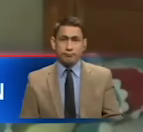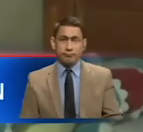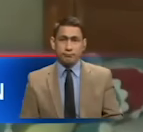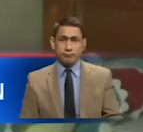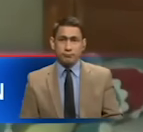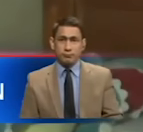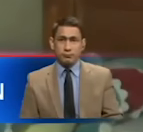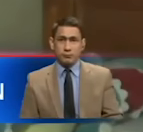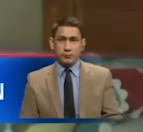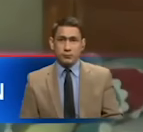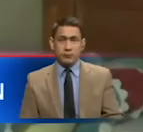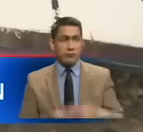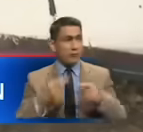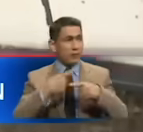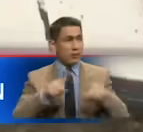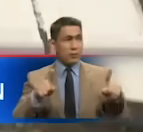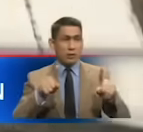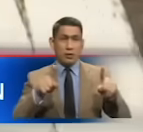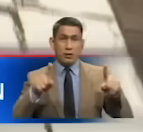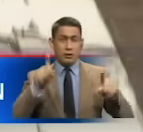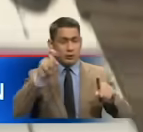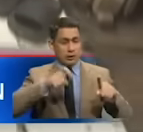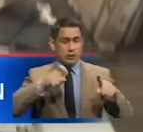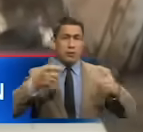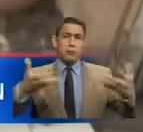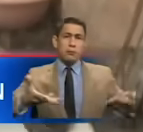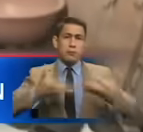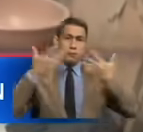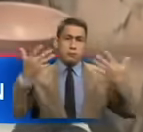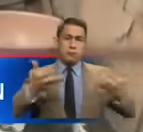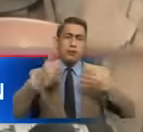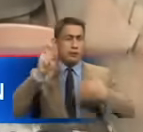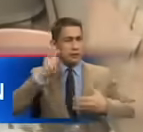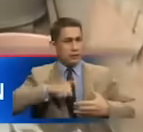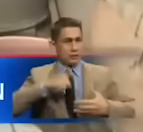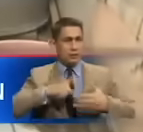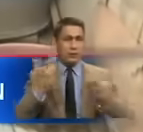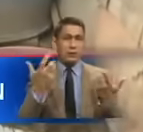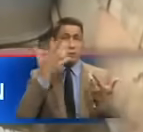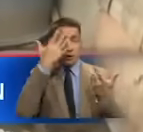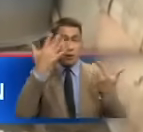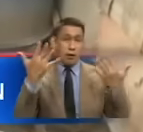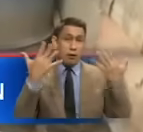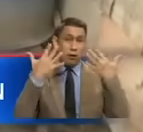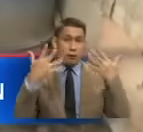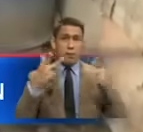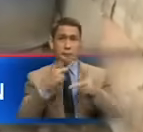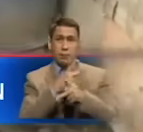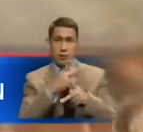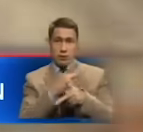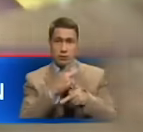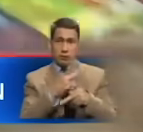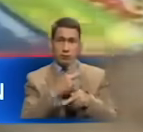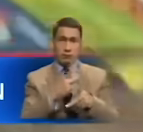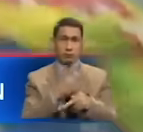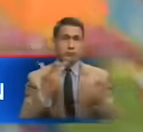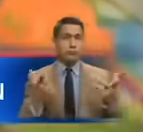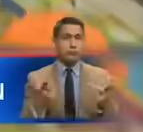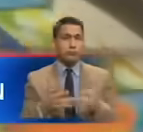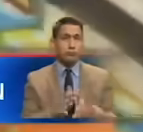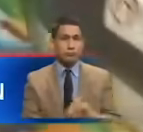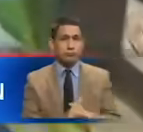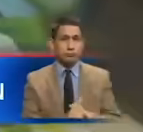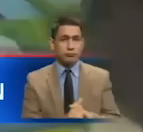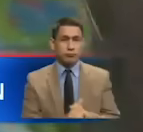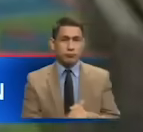con aire acondicionado, pero no tengo las comodidades para... O sea, yo lo he mantenido al bebé como así, igual los médicos sí me